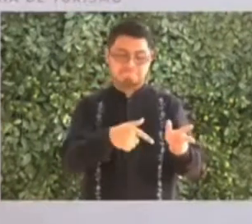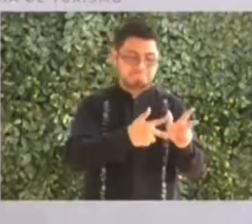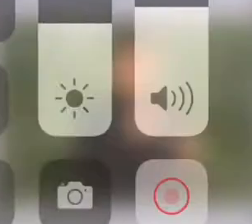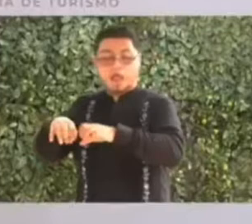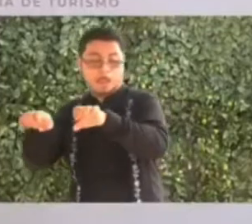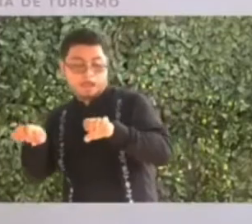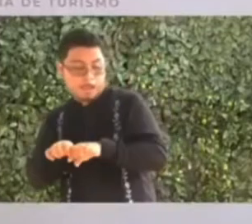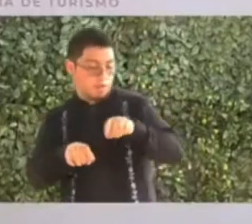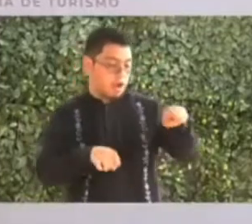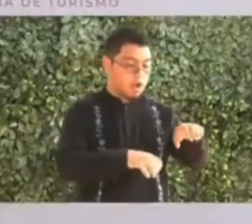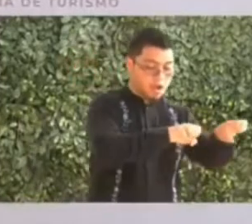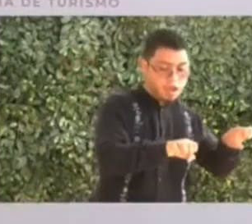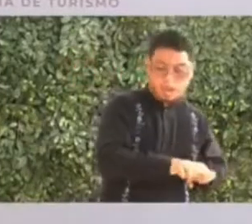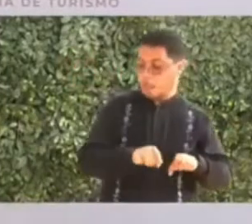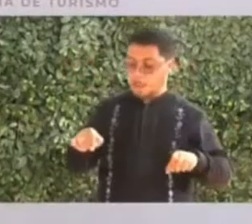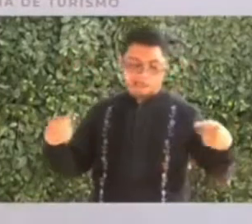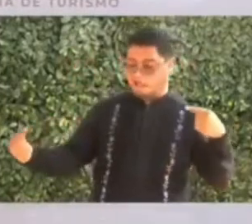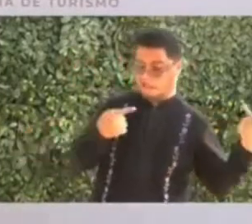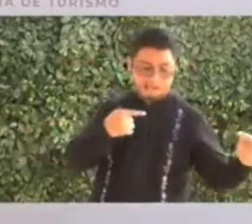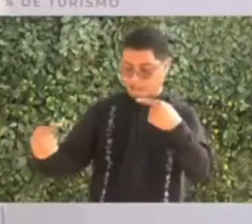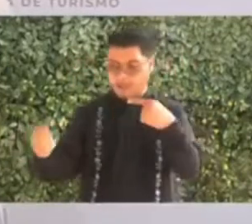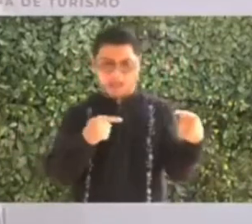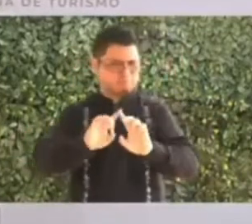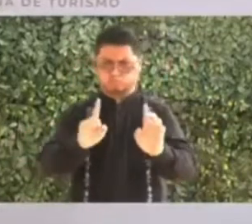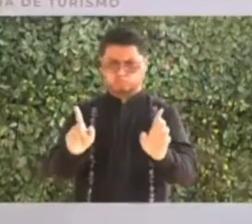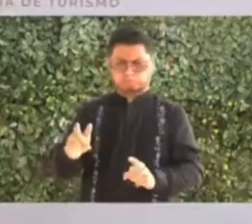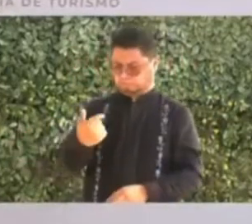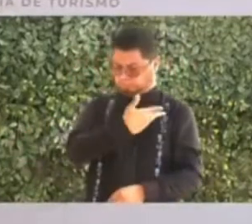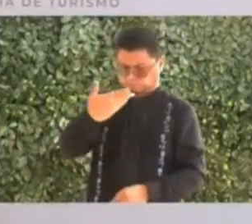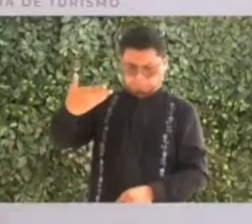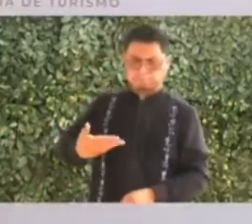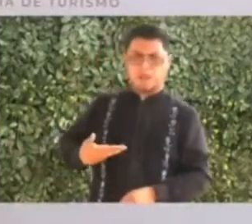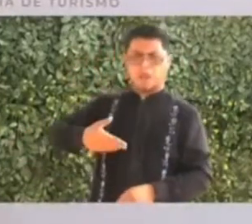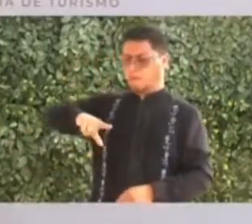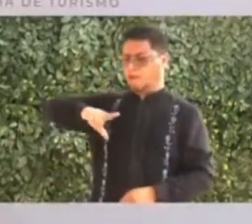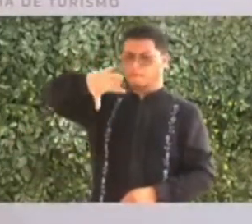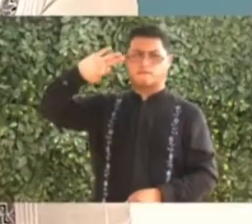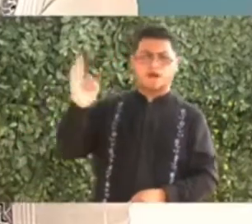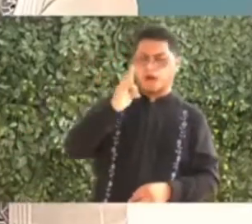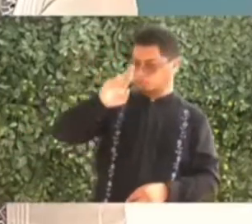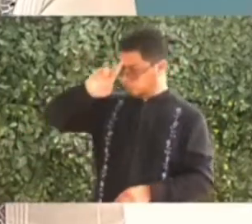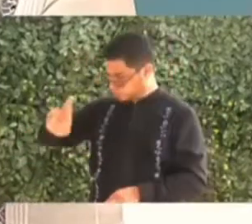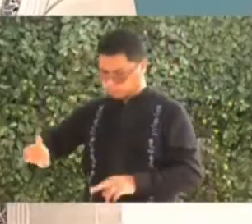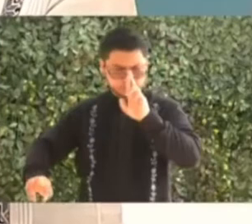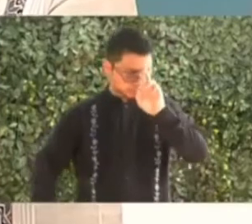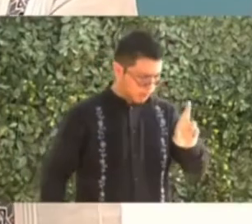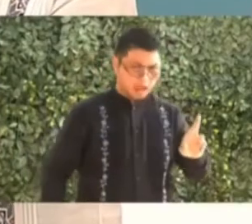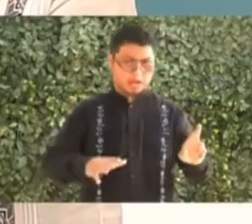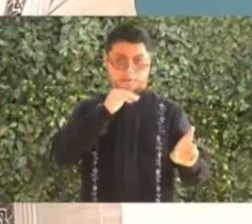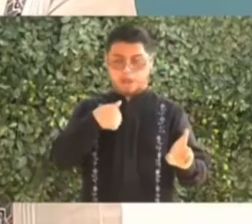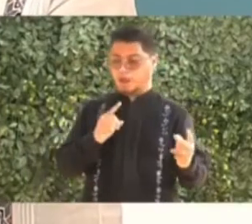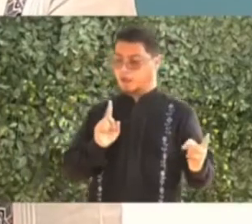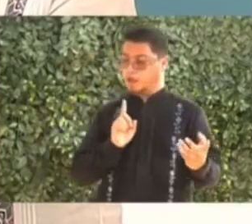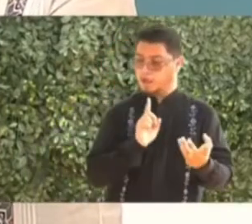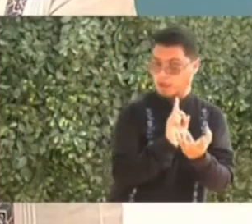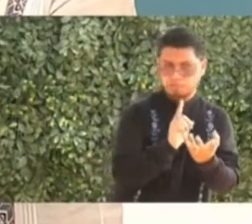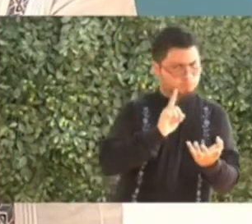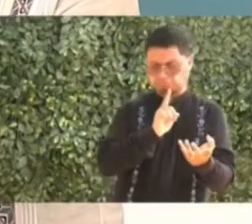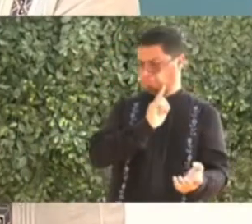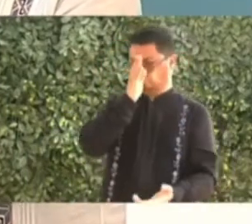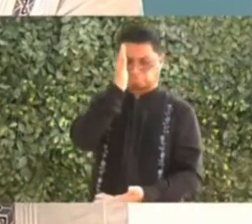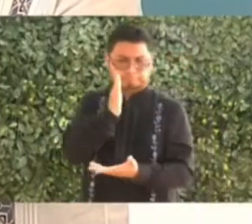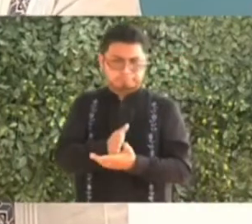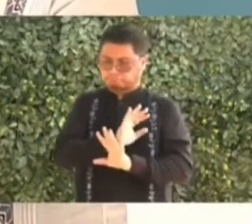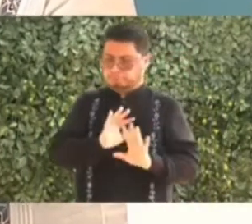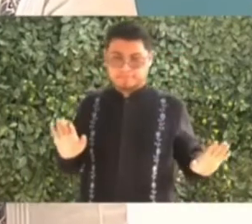malas después. Cuando uno tiene una responsabilidad en gobierno, tiene uno que atender a todos, escuchar a todos, respetar a todos. No se puede ser sectario y